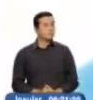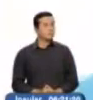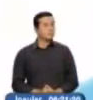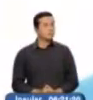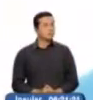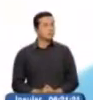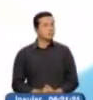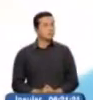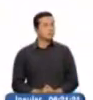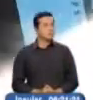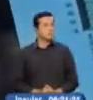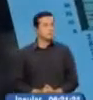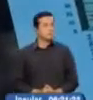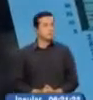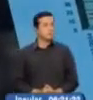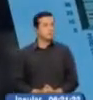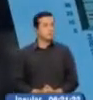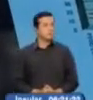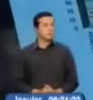vemos...